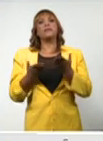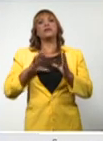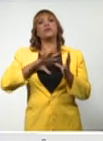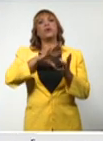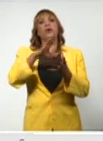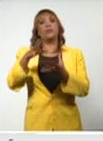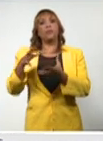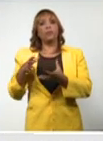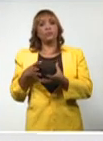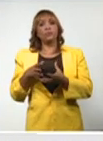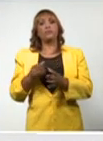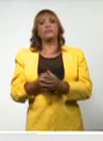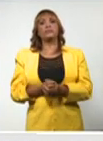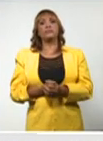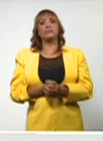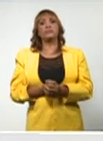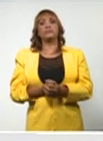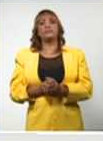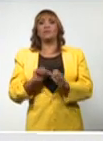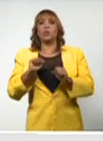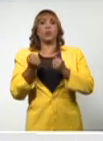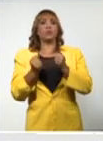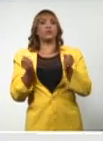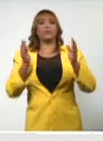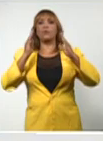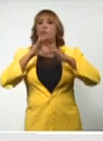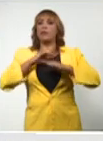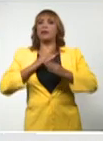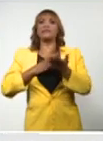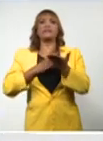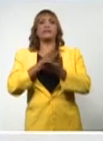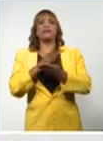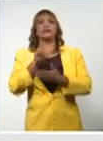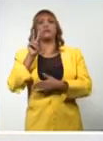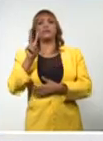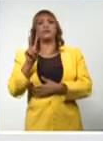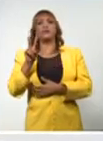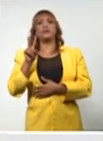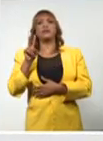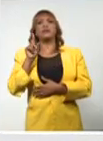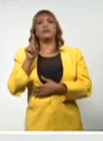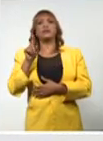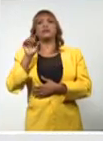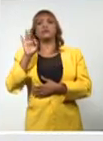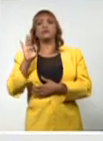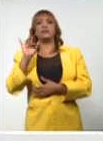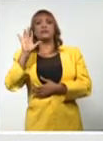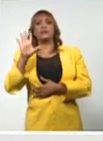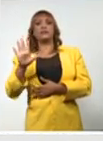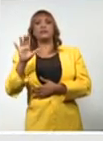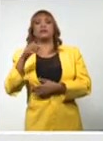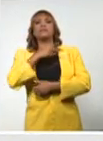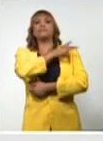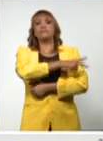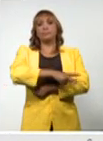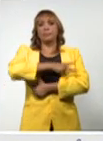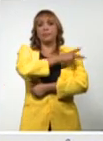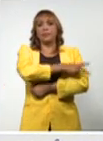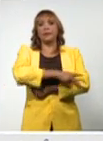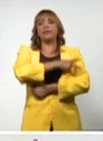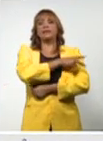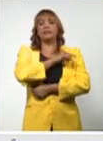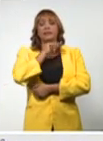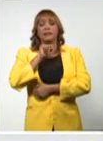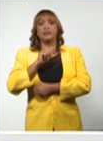control, se mantiene los 185 países que han informado casos de